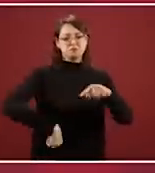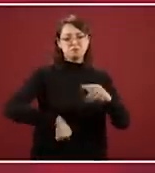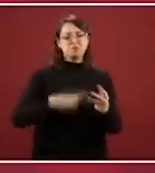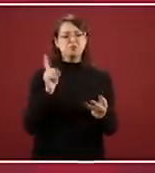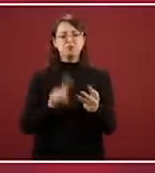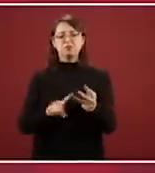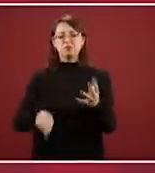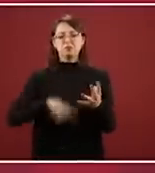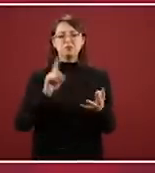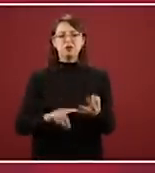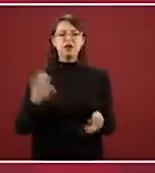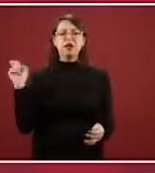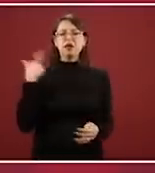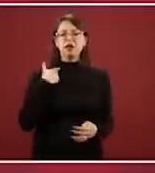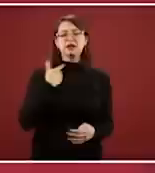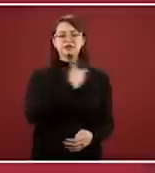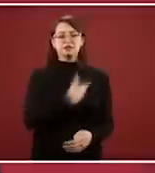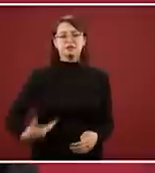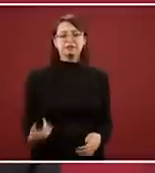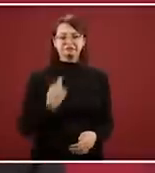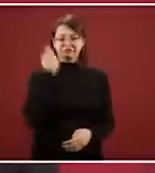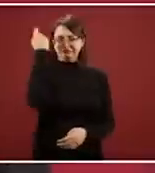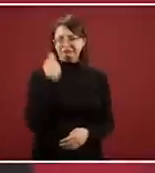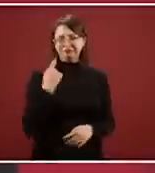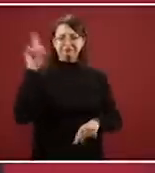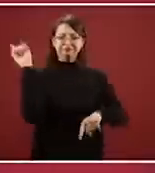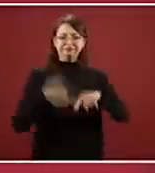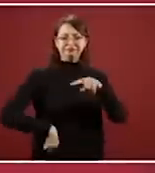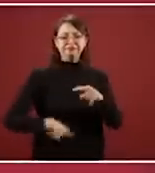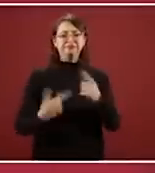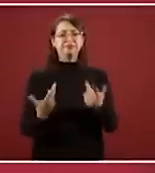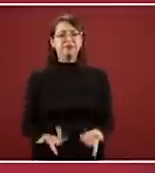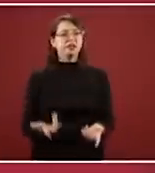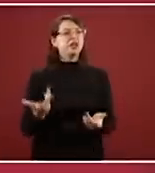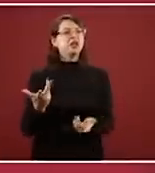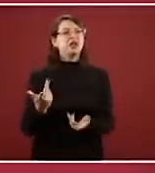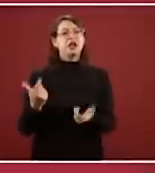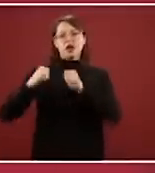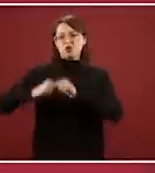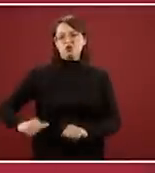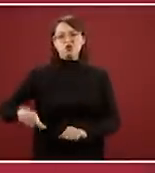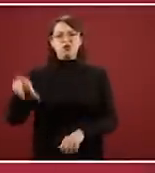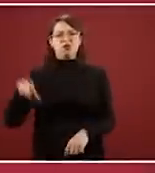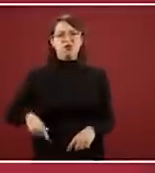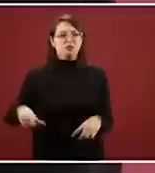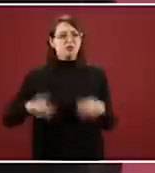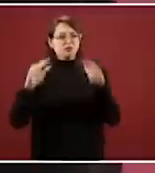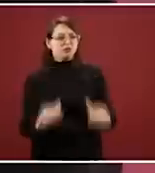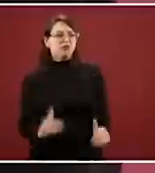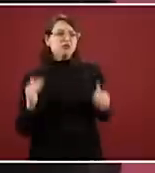los expresidentes, si no hay sueldos elevadísimos para los altos funcionarios públicos,